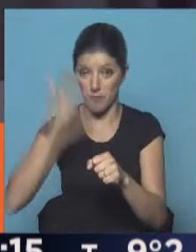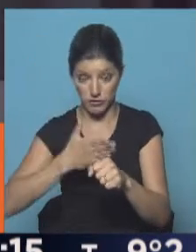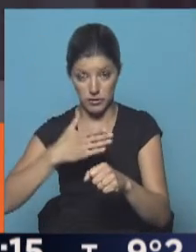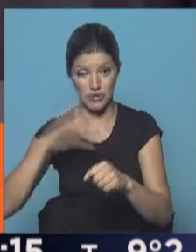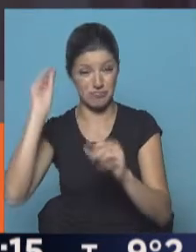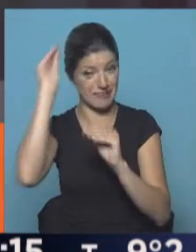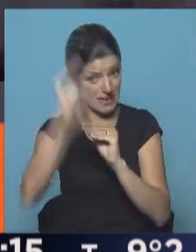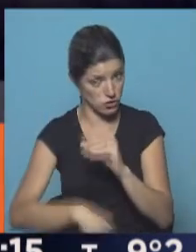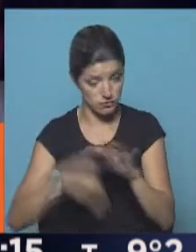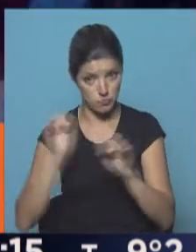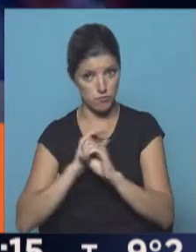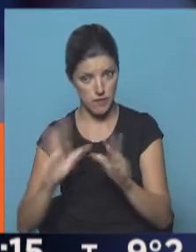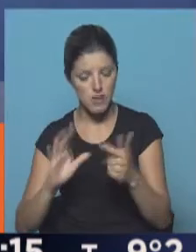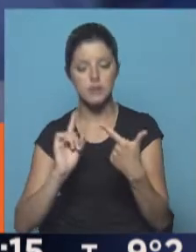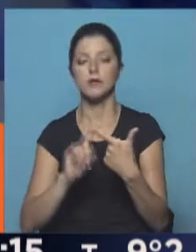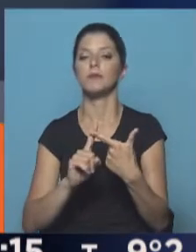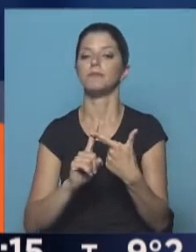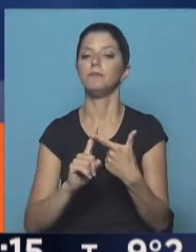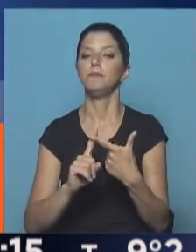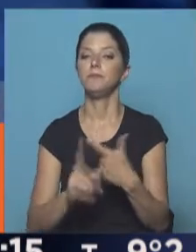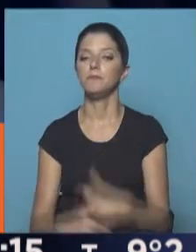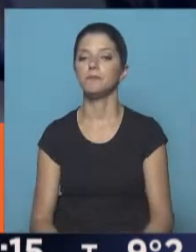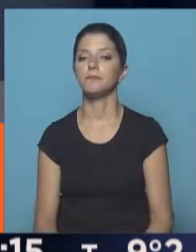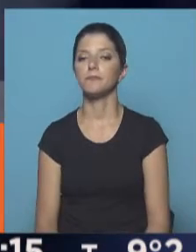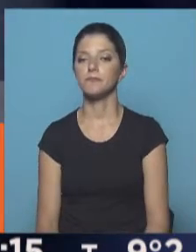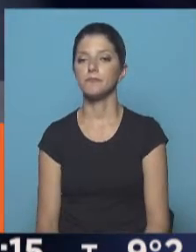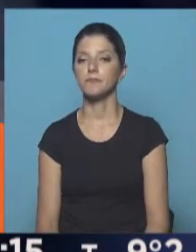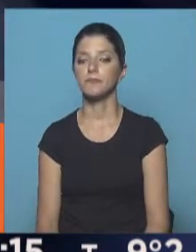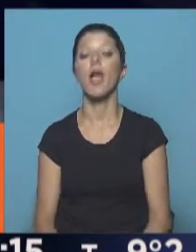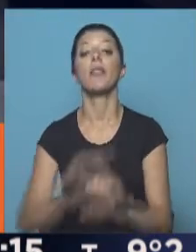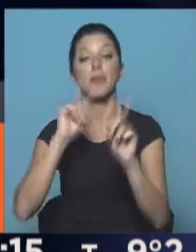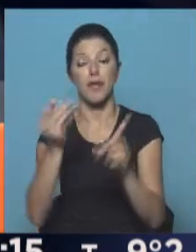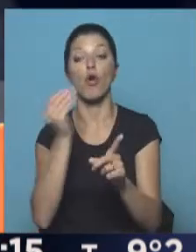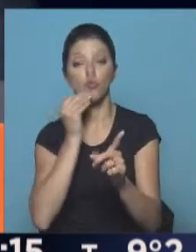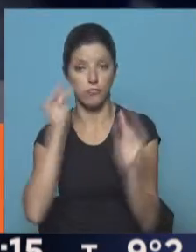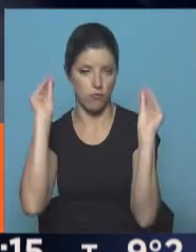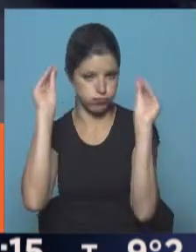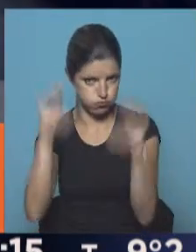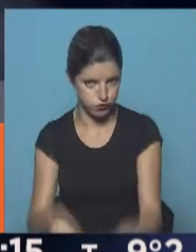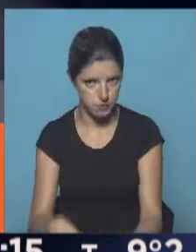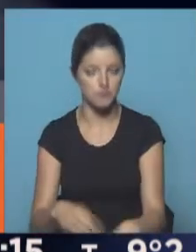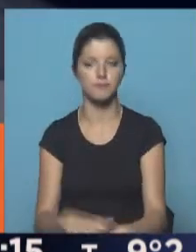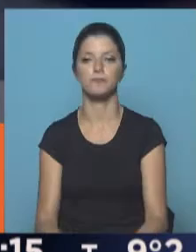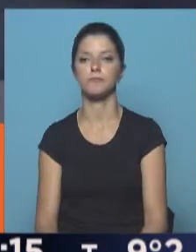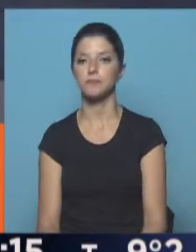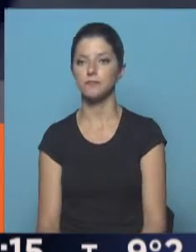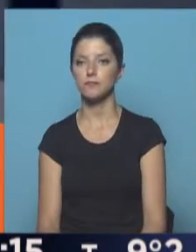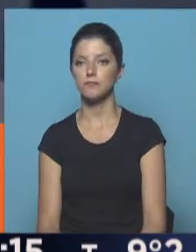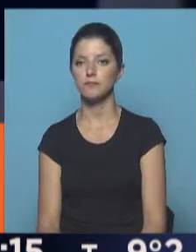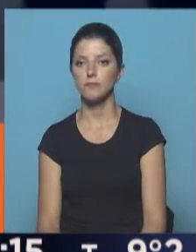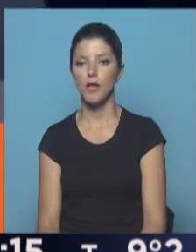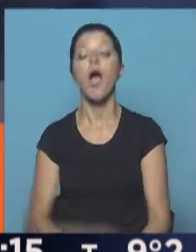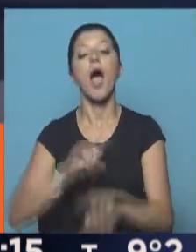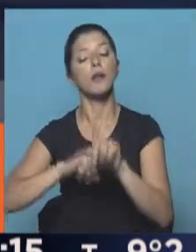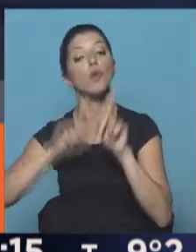en septiembre, también una fuerte caída en el consumo, y tenemos una inflación